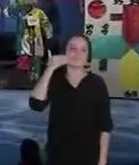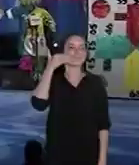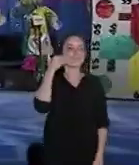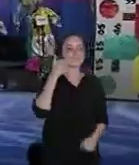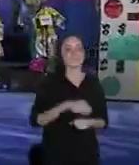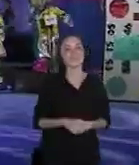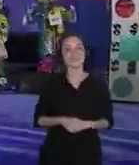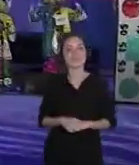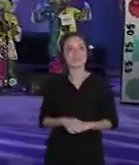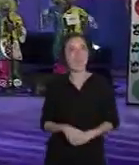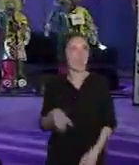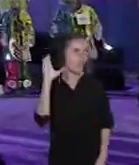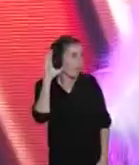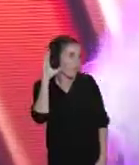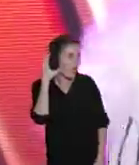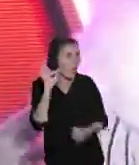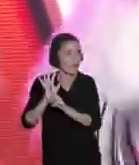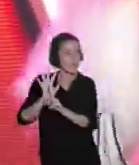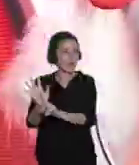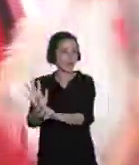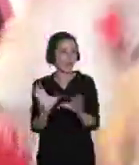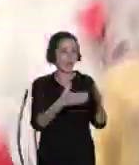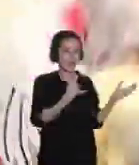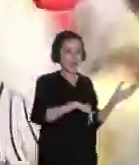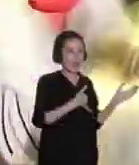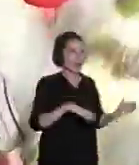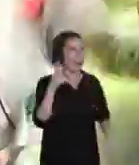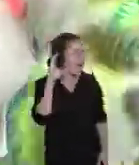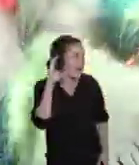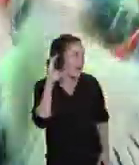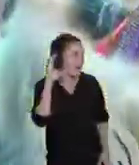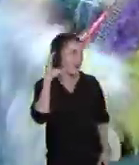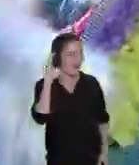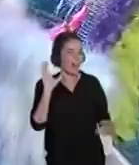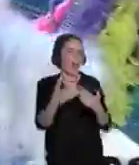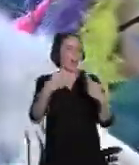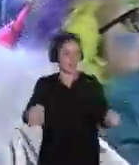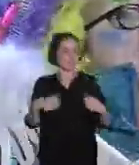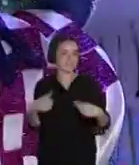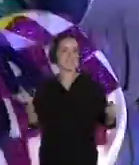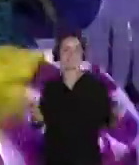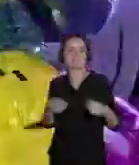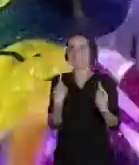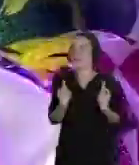Ya se escucha la comparsa, también la ronda y ahí al fondo las agrupaciones.